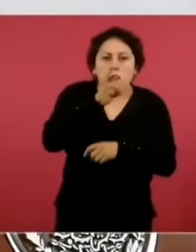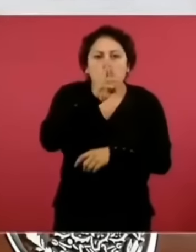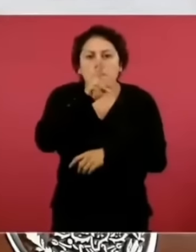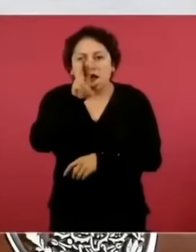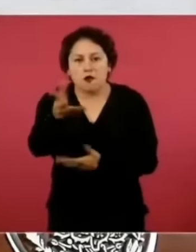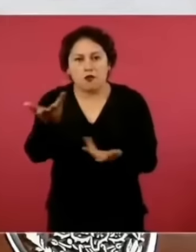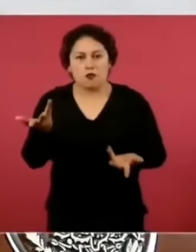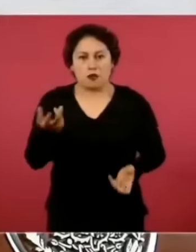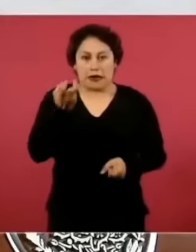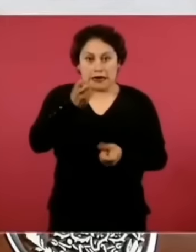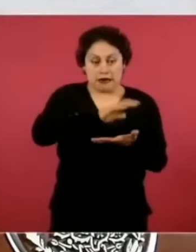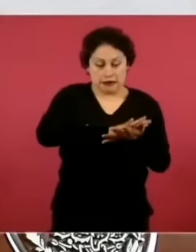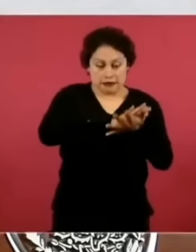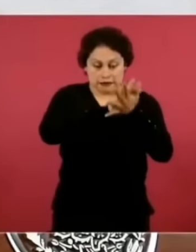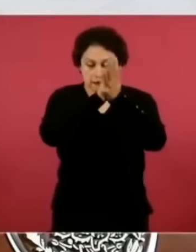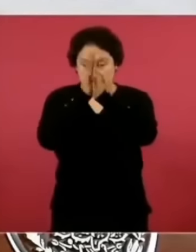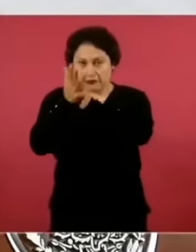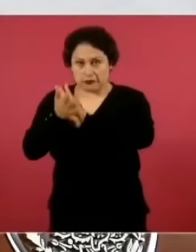una transformación.